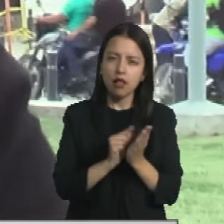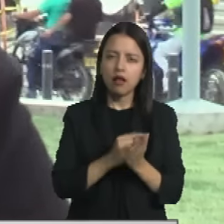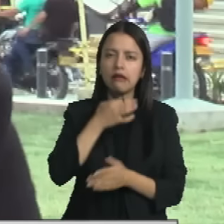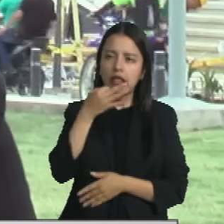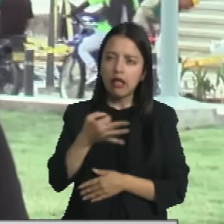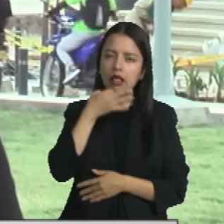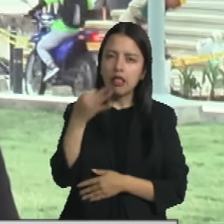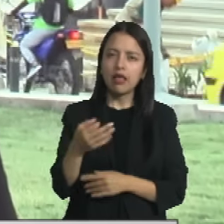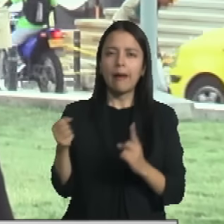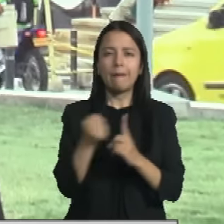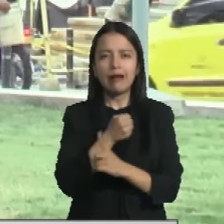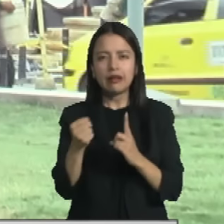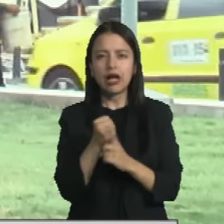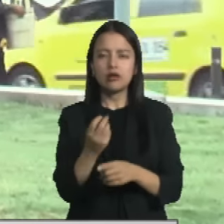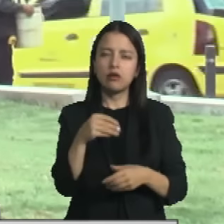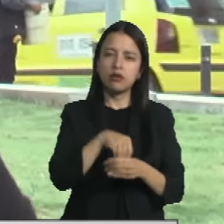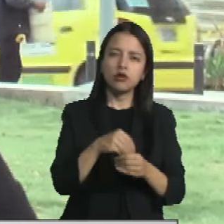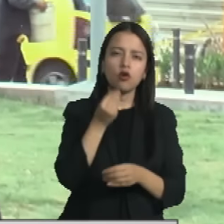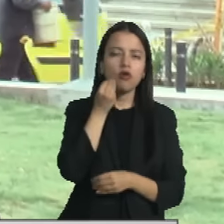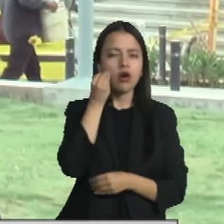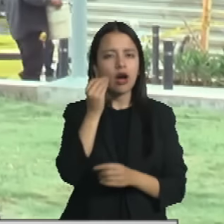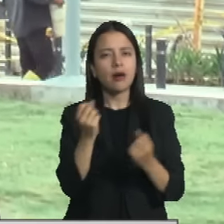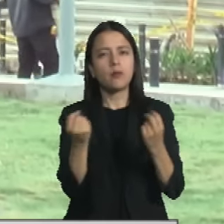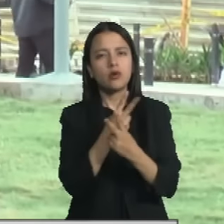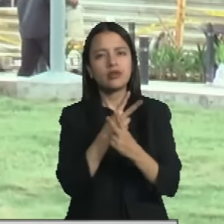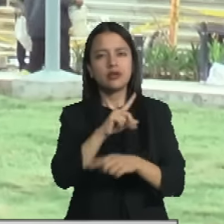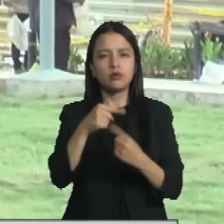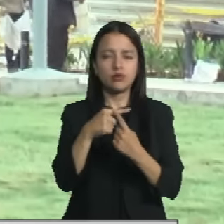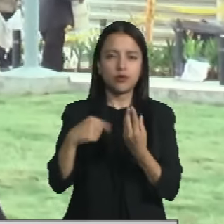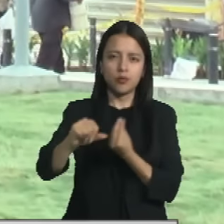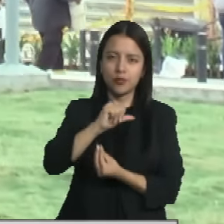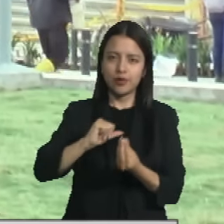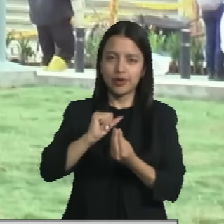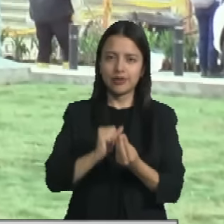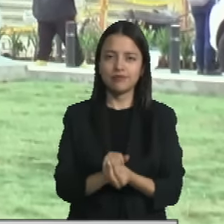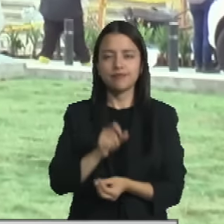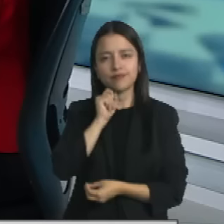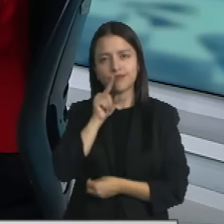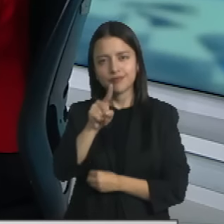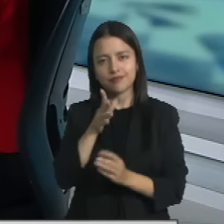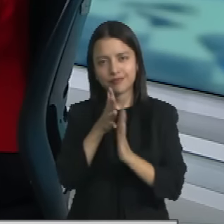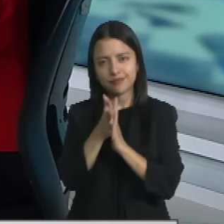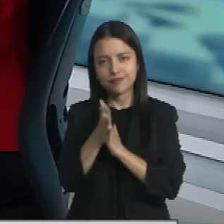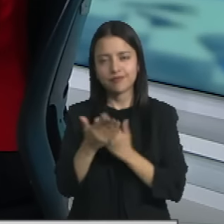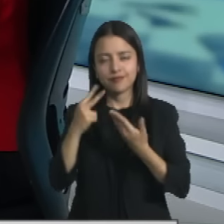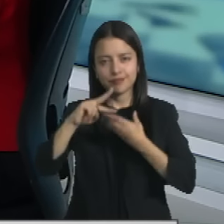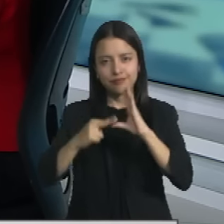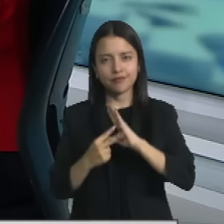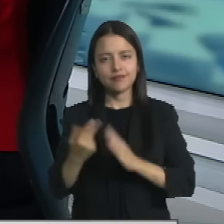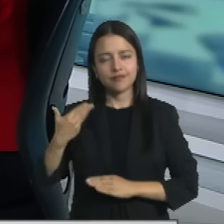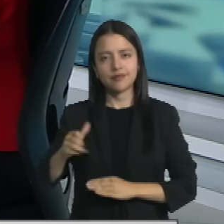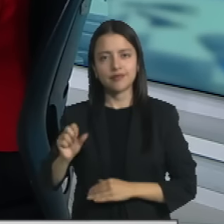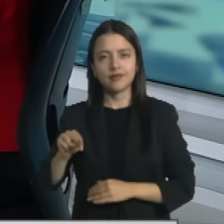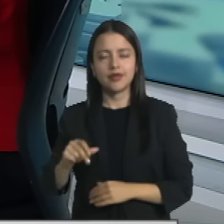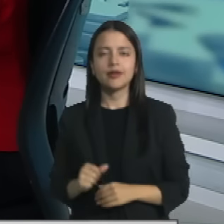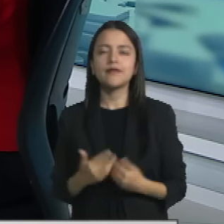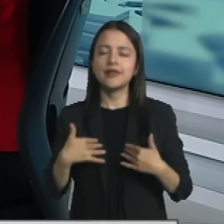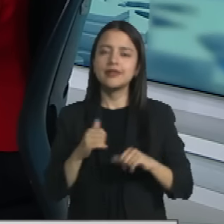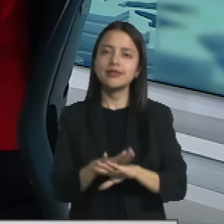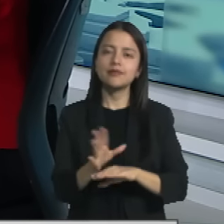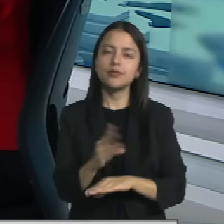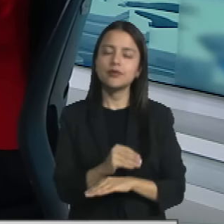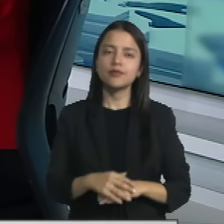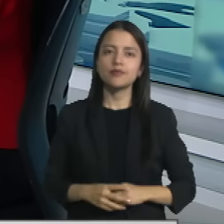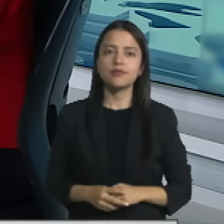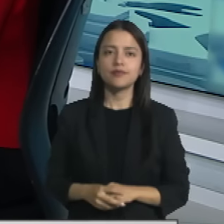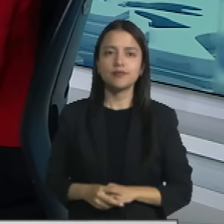denuncias de maltrato intrafamiliar, concretamente contra las mujeres. Es todo por el momento desde Bucaramanga para Noticentro 1 CMI. Informó Ana Mercedes Ariza. Feliz tarde para